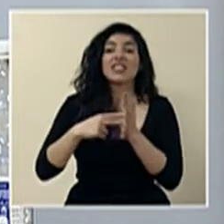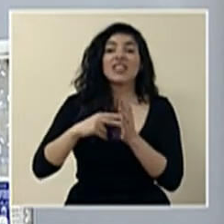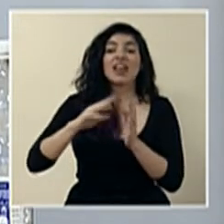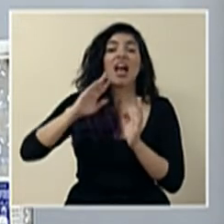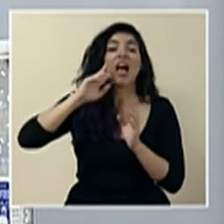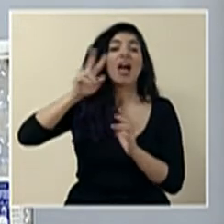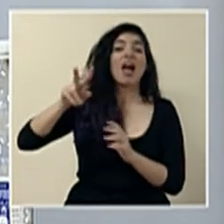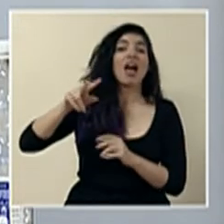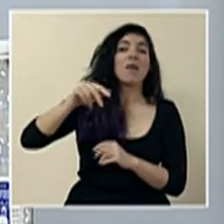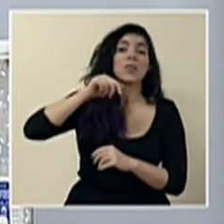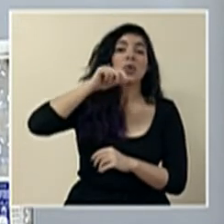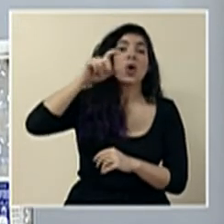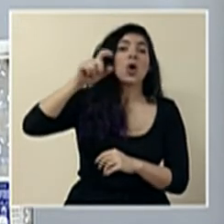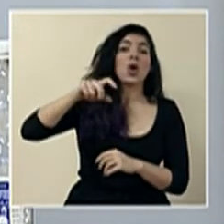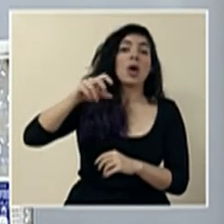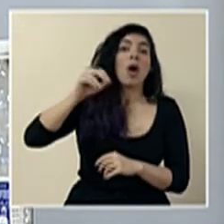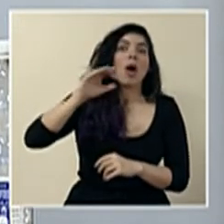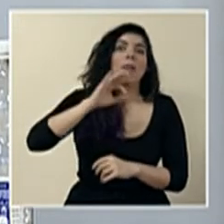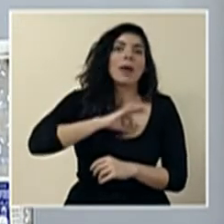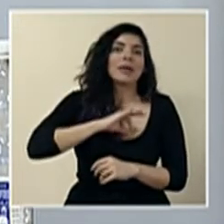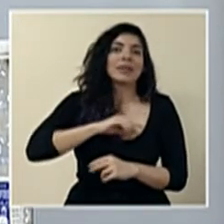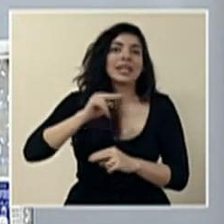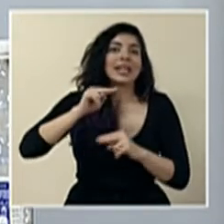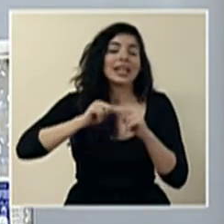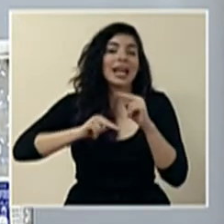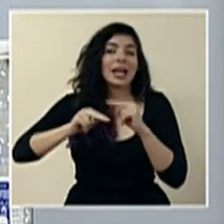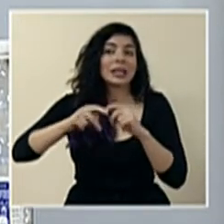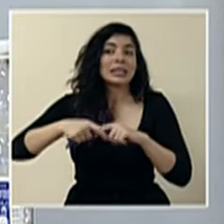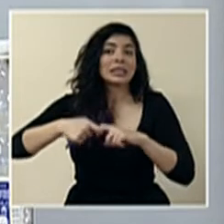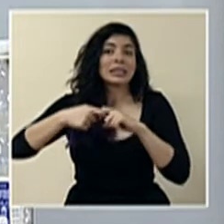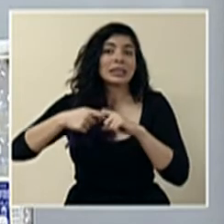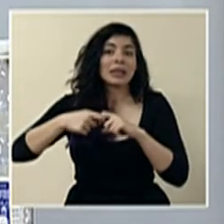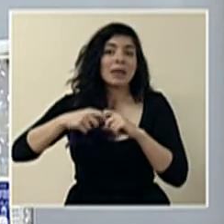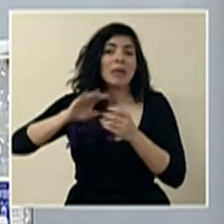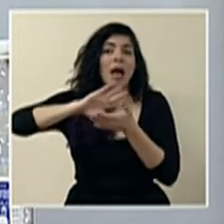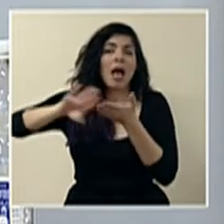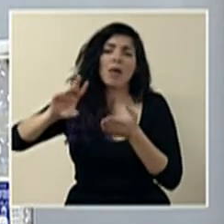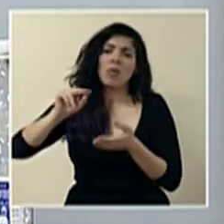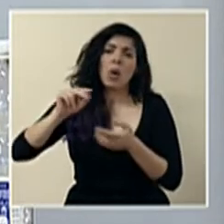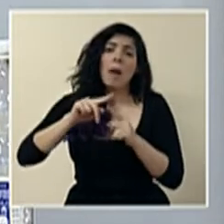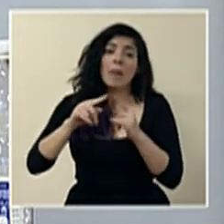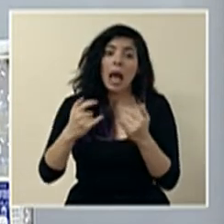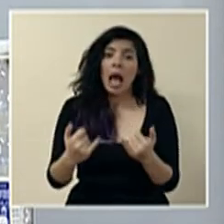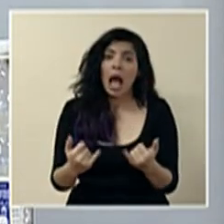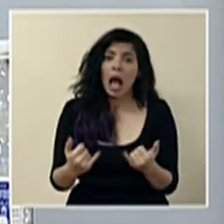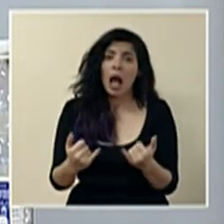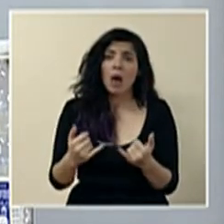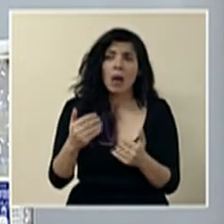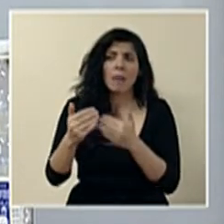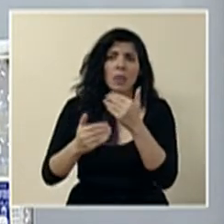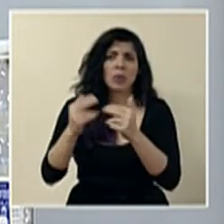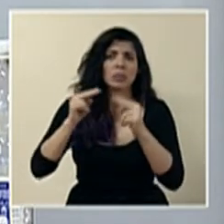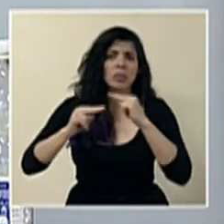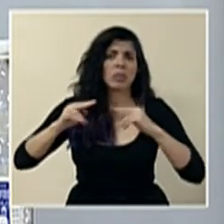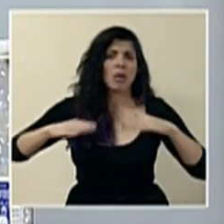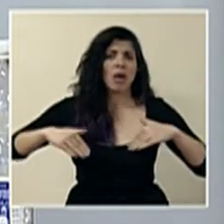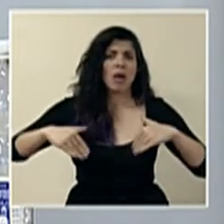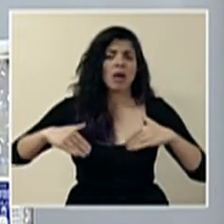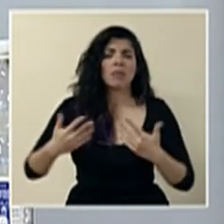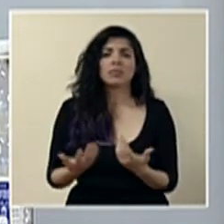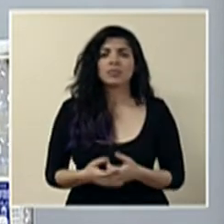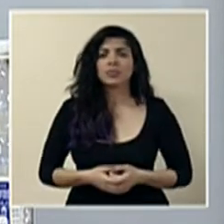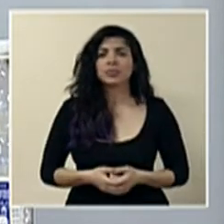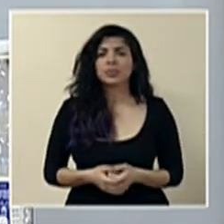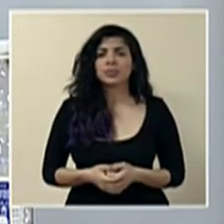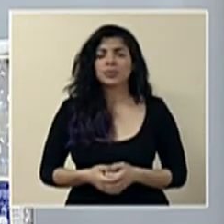necesidad o la conveniencia de negociar un stand-by agreement, pero no tenemos un proceso de negociación formal en estos